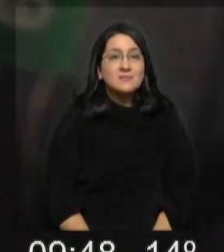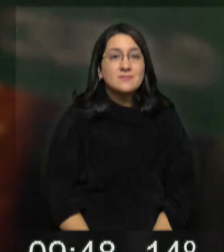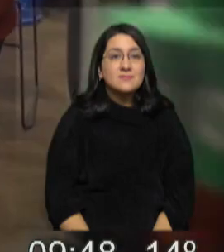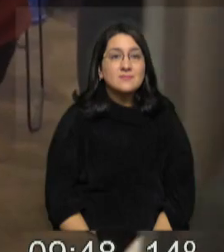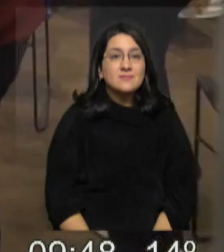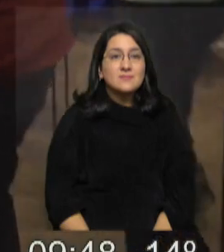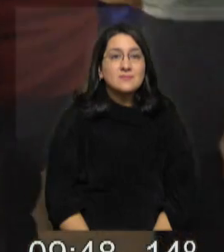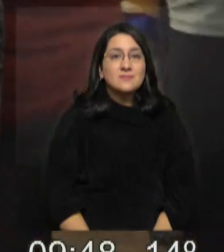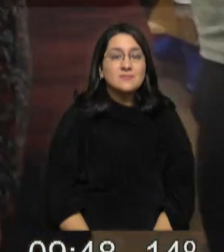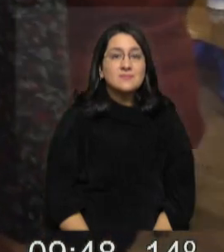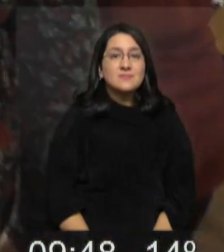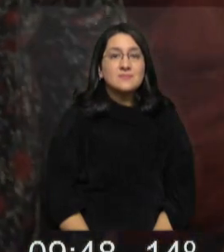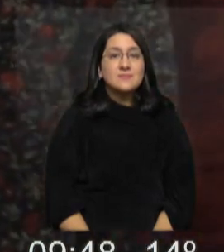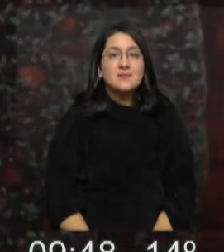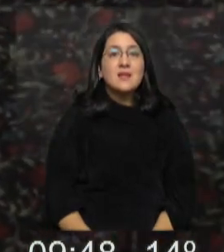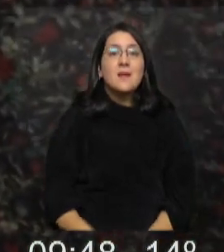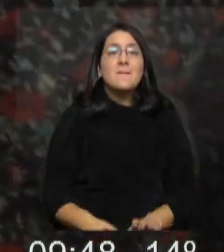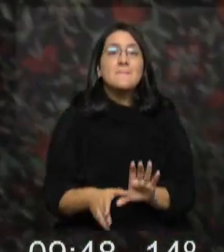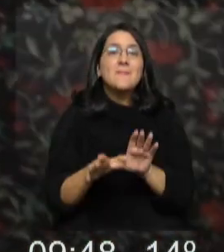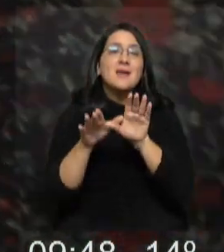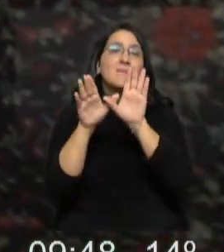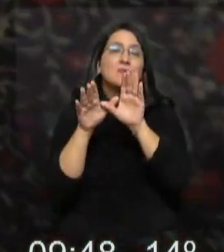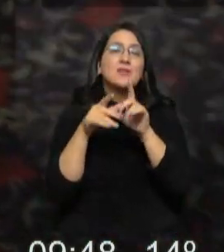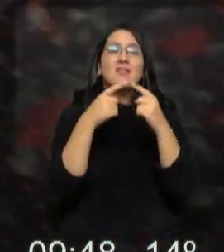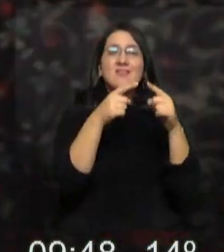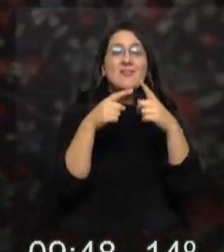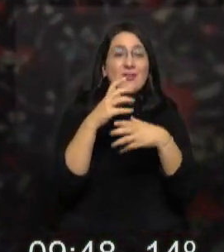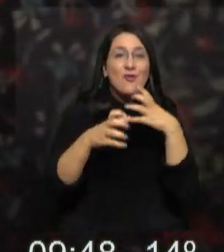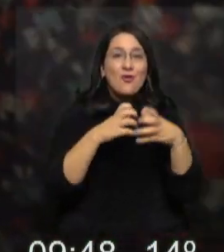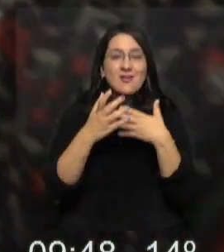Se proyecta la vida mariposa tecnicolor, es lo que escuchamos.